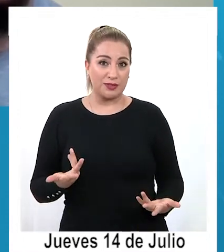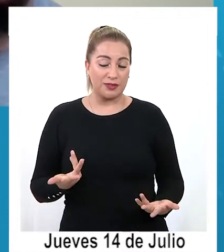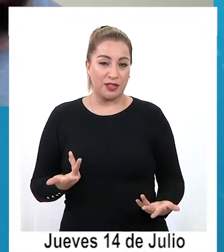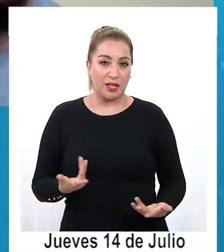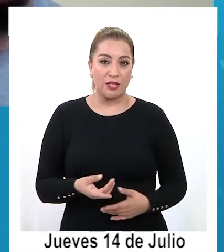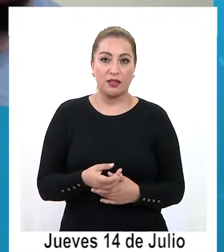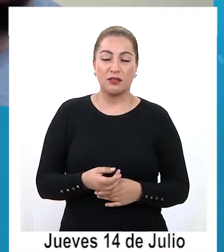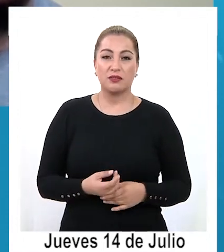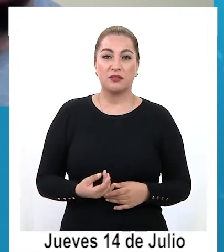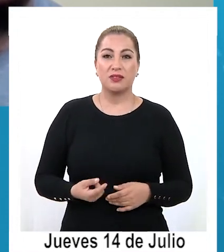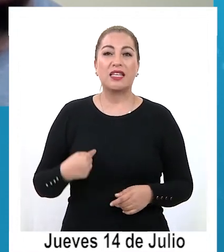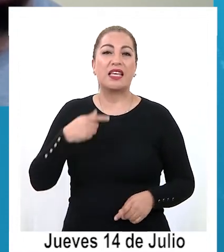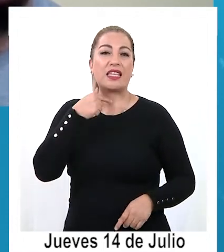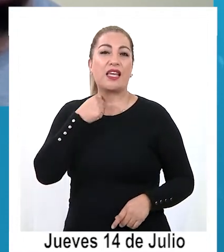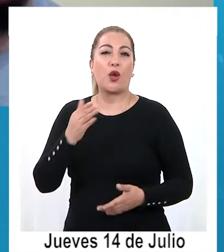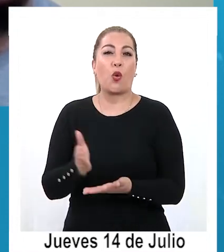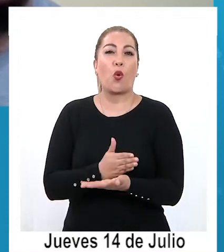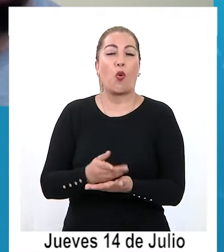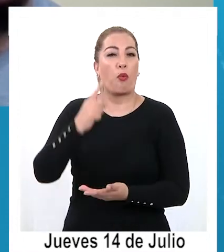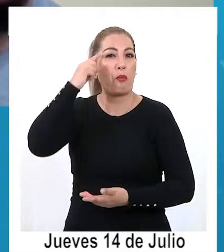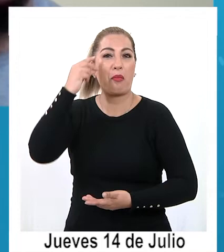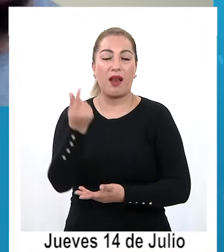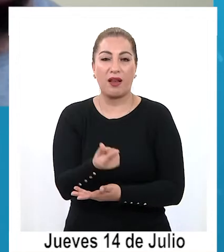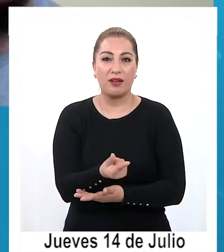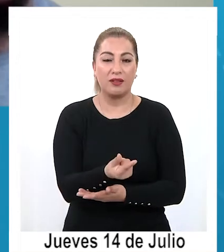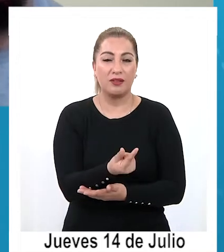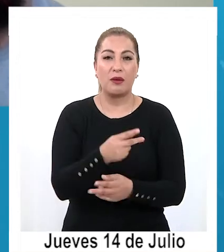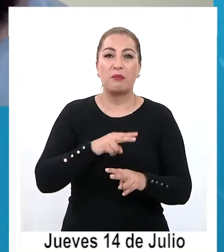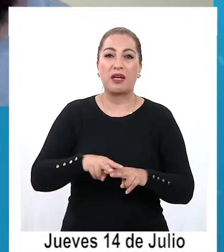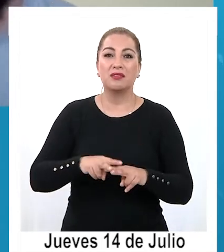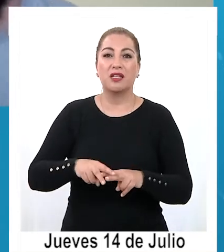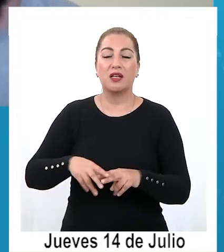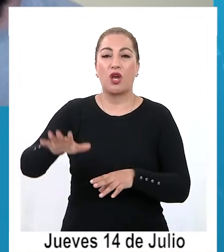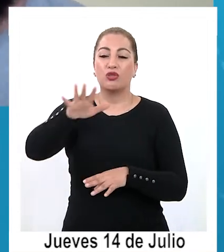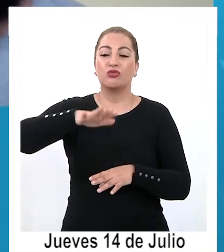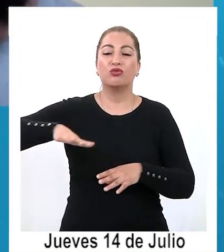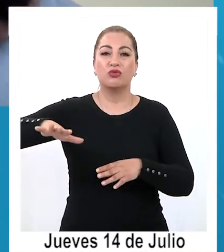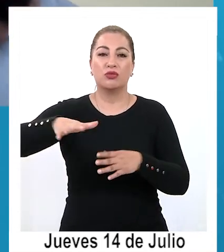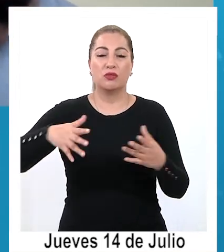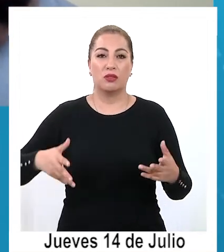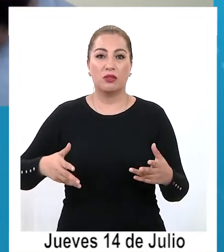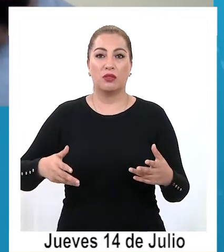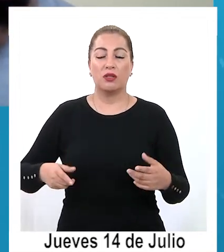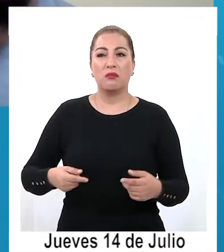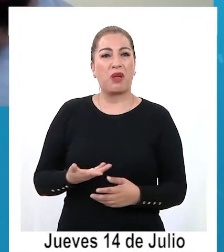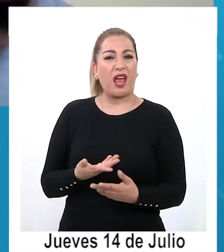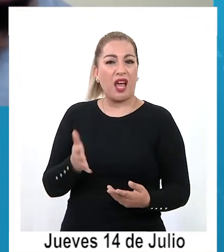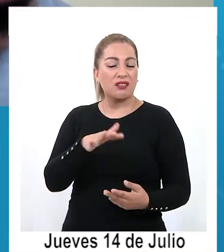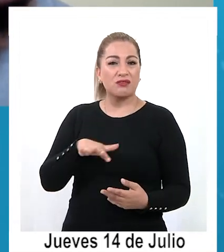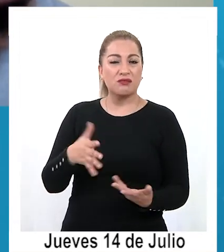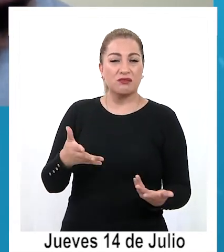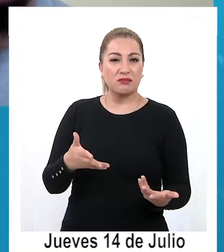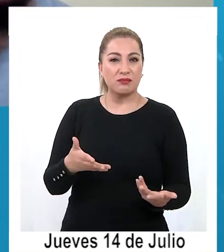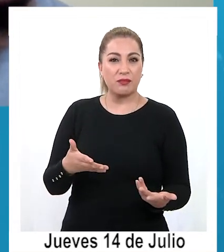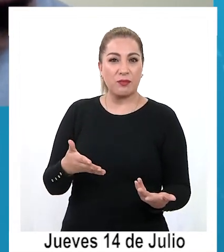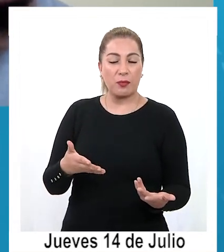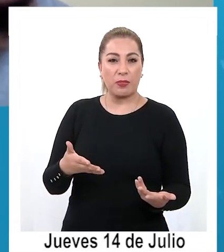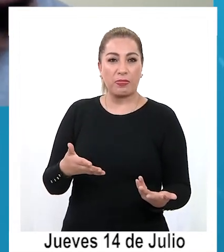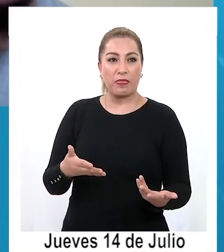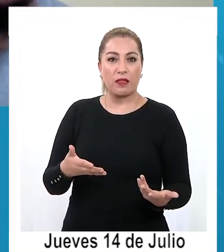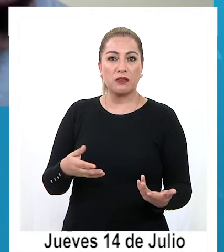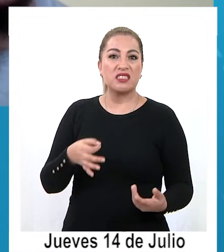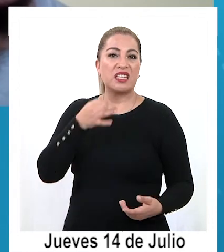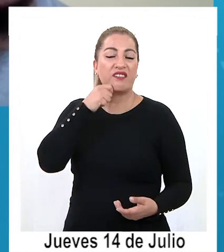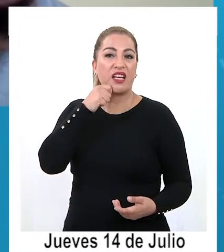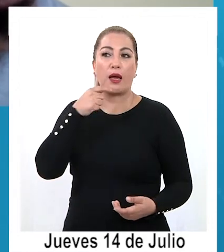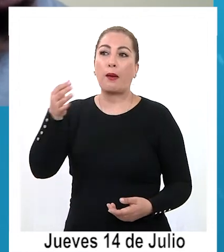me parece una estrategia para mantener el status quo. Entonces no me parece, frente a qué lo podríamos contrastar. Si son oraciones